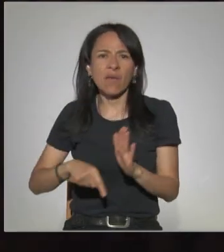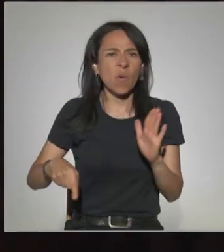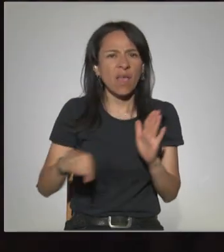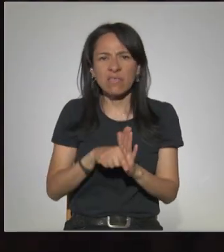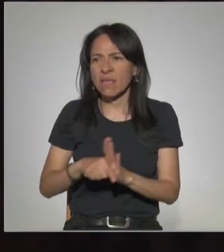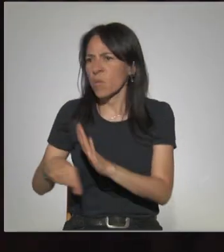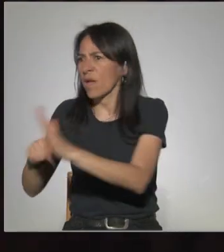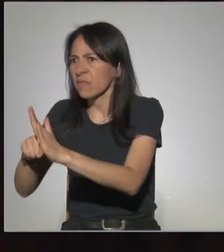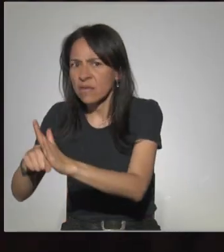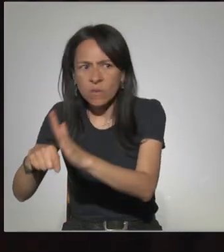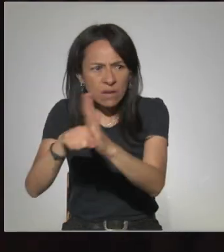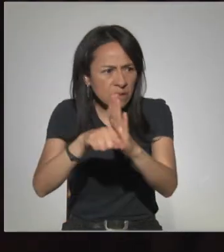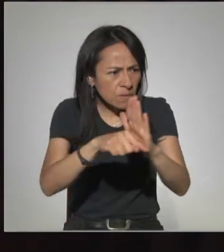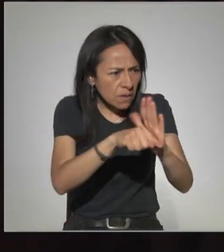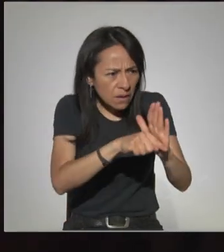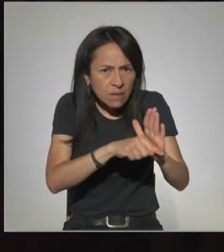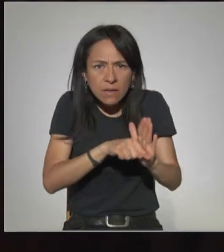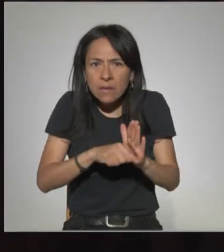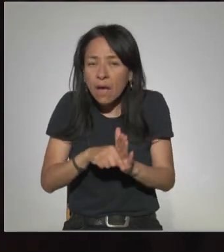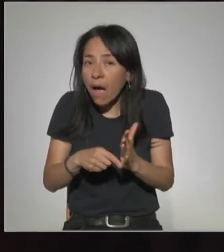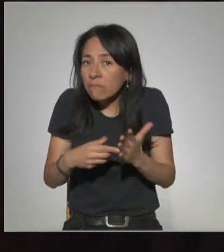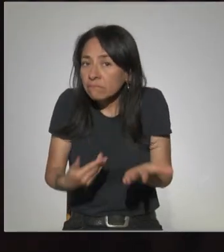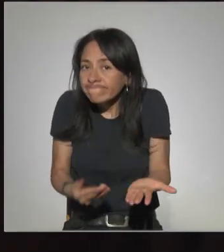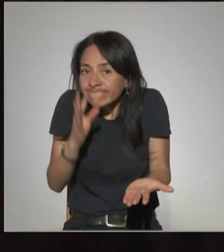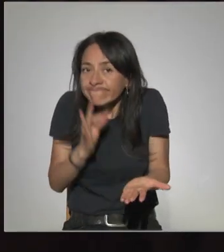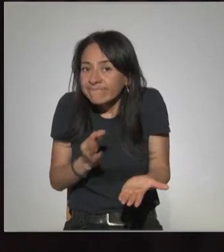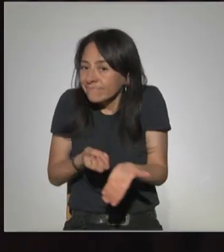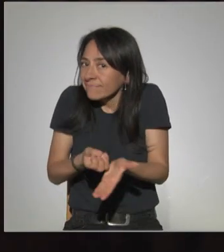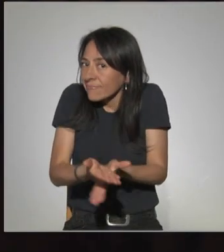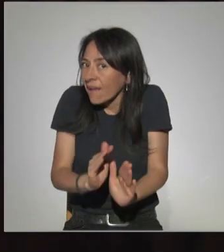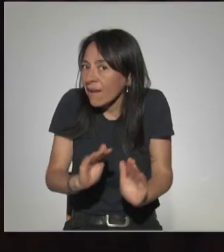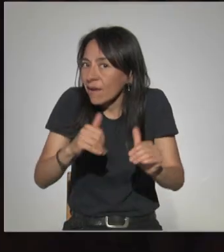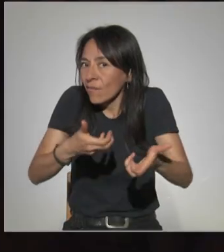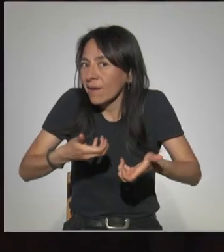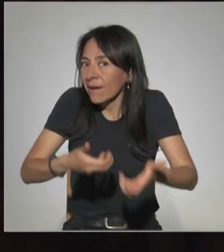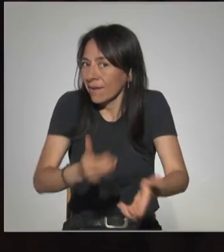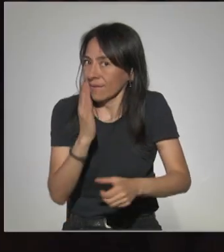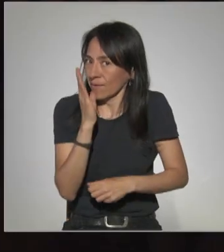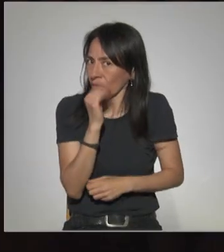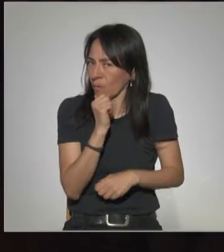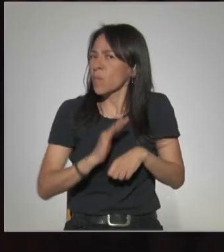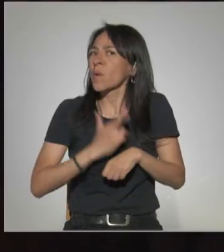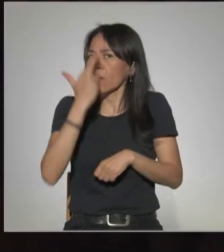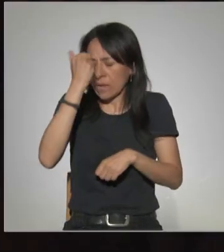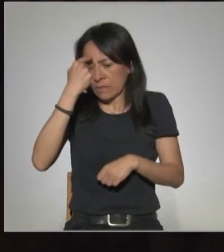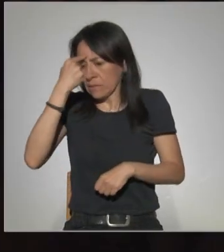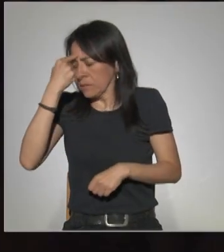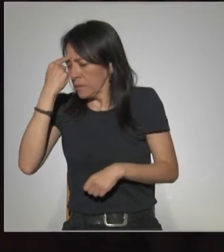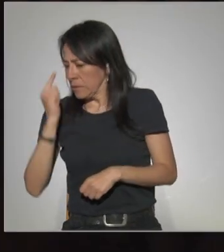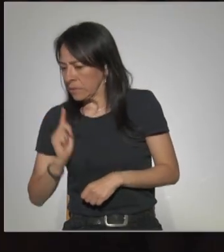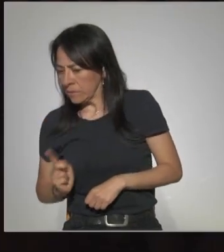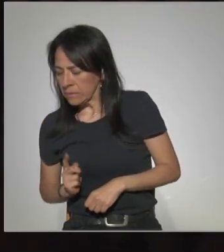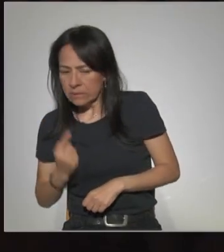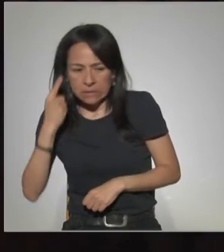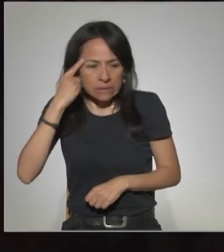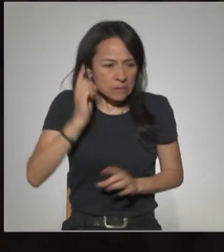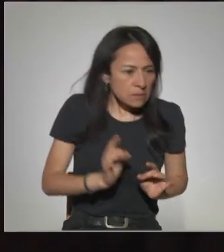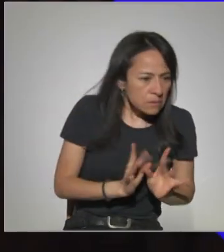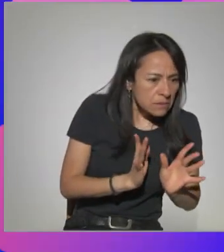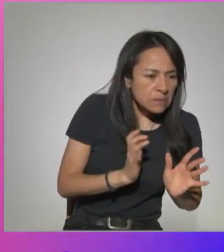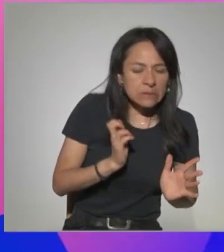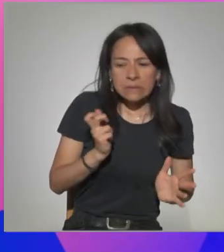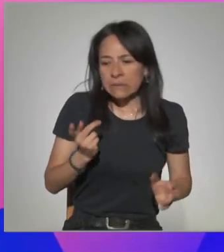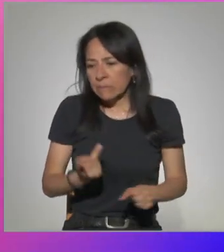nos ayuda a veces a salir a la calle, ¿no? Porque estamos pensando siempre en qué nos va a pasar,